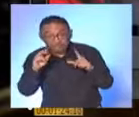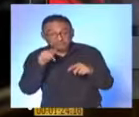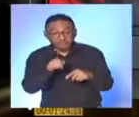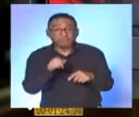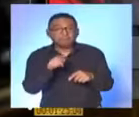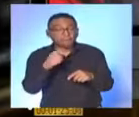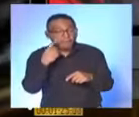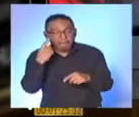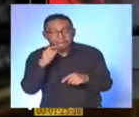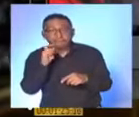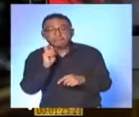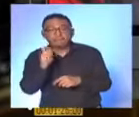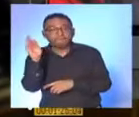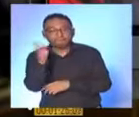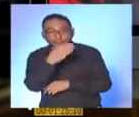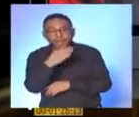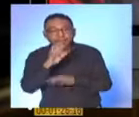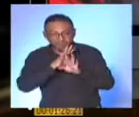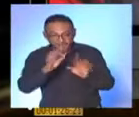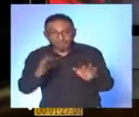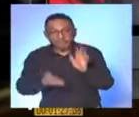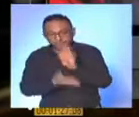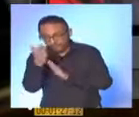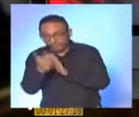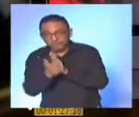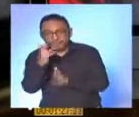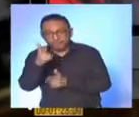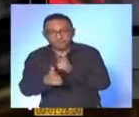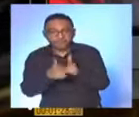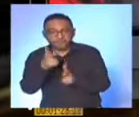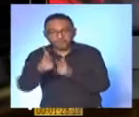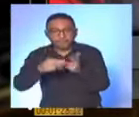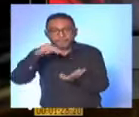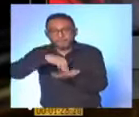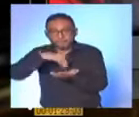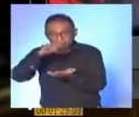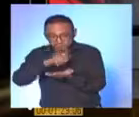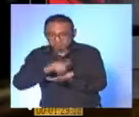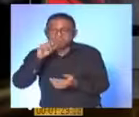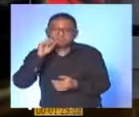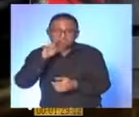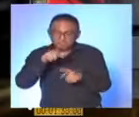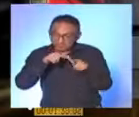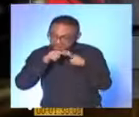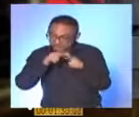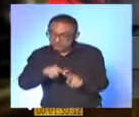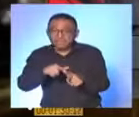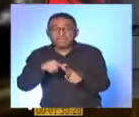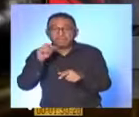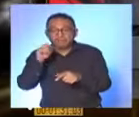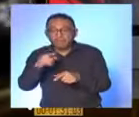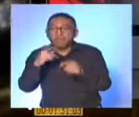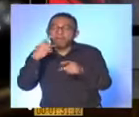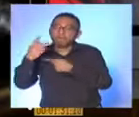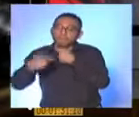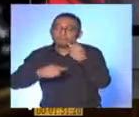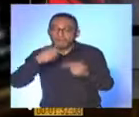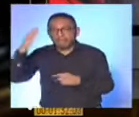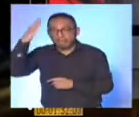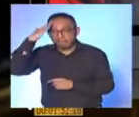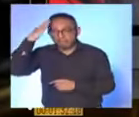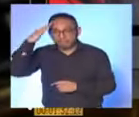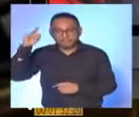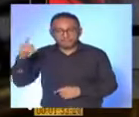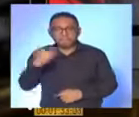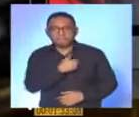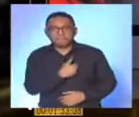da banderazo a las obras del Tren Maya. Seguimos viendo una misma narrativa en donde la cabeza